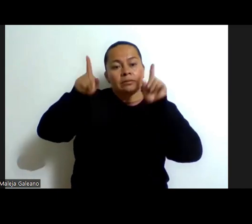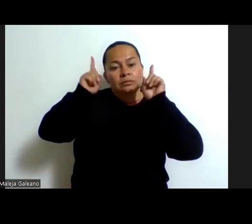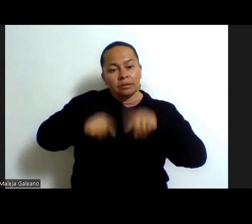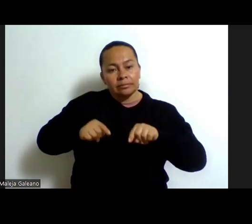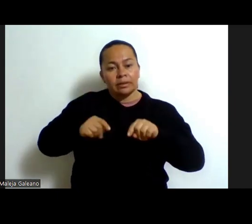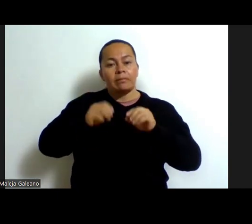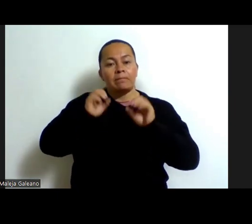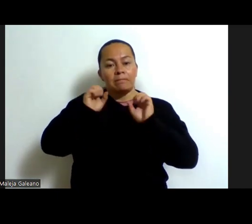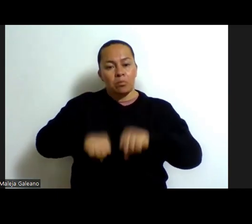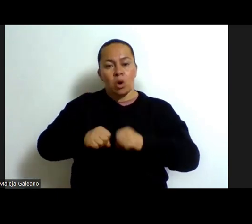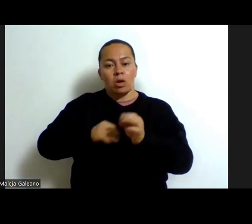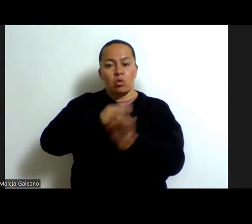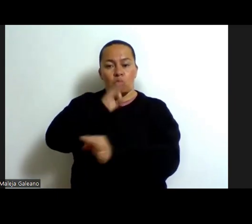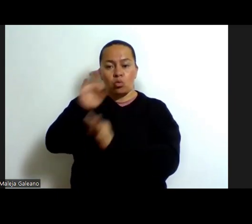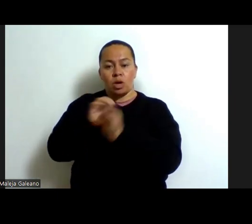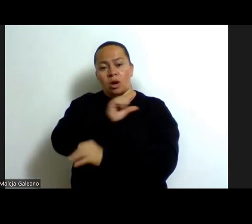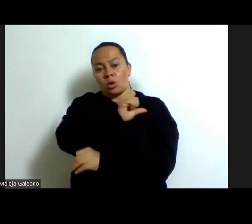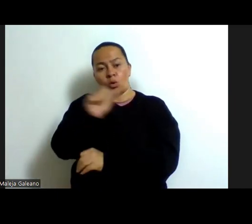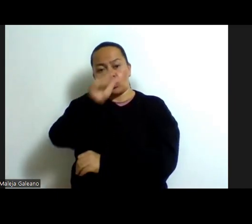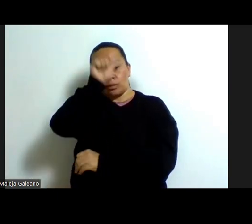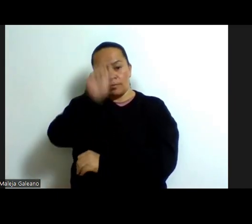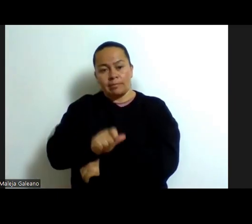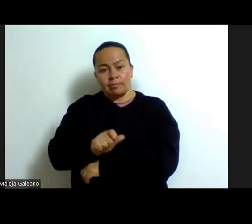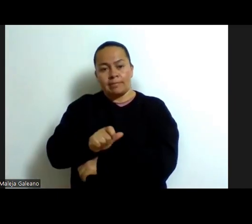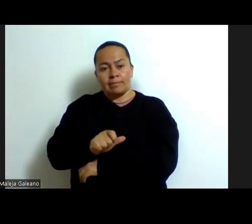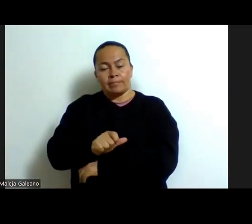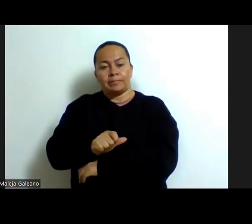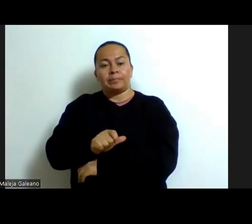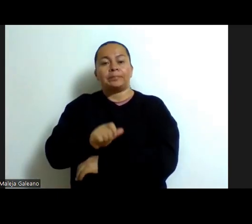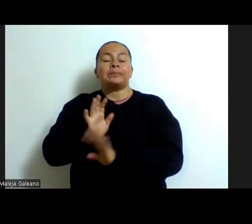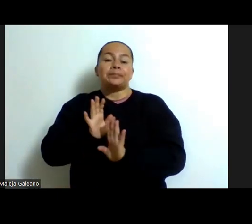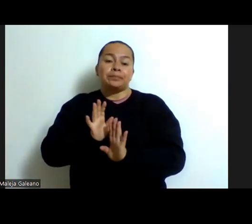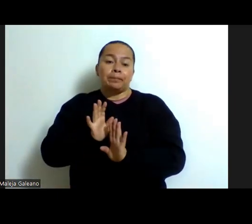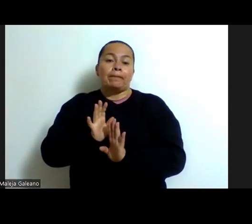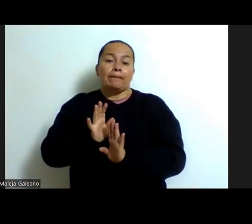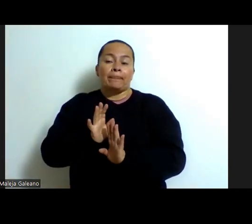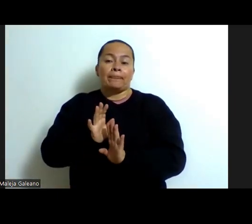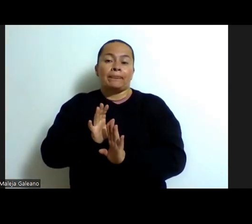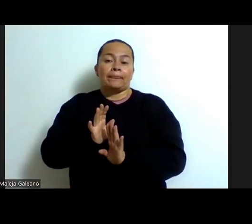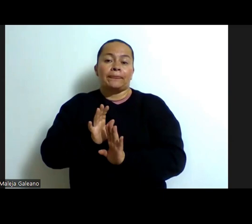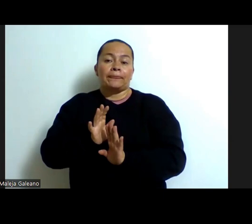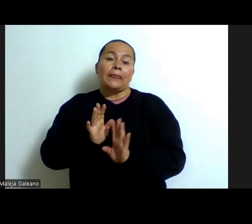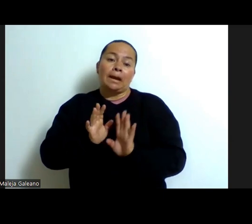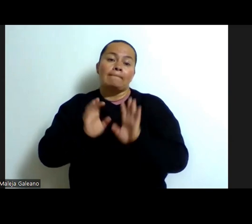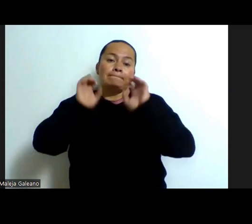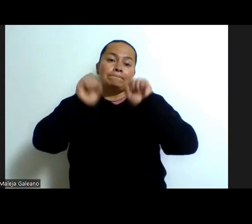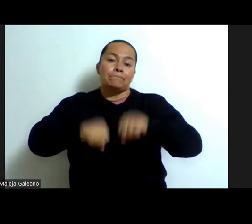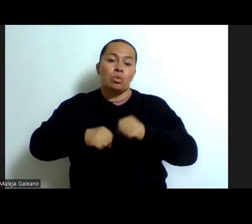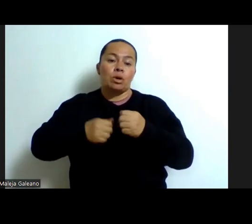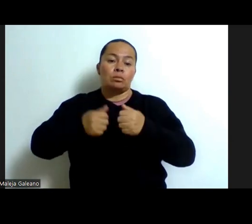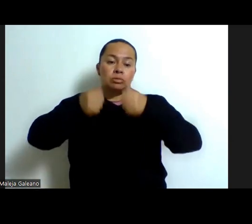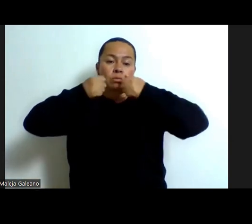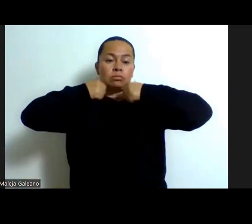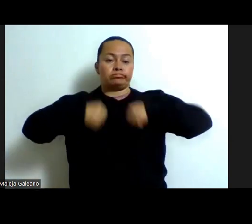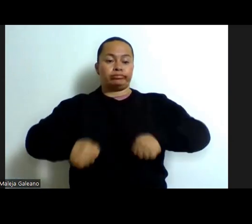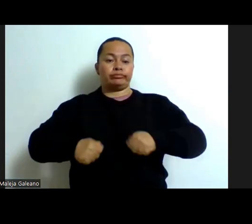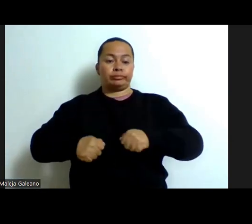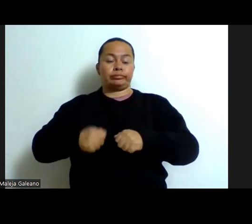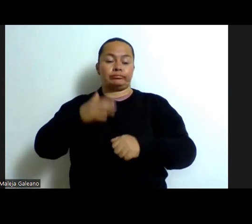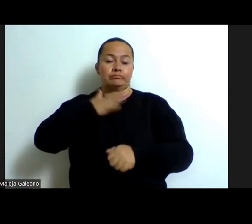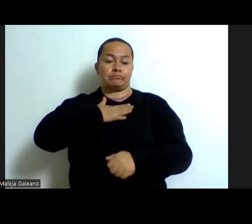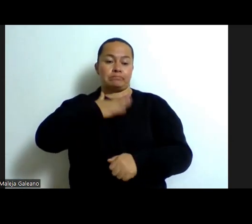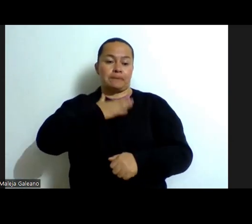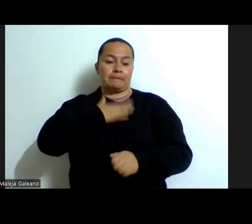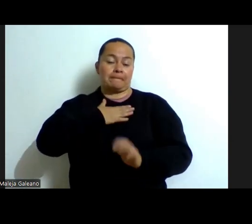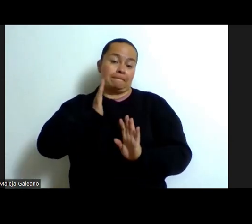cuidar a otras personas sí eh Y puedo ejercer el cuidado sí y